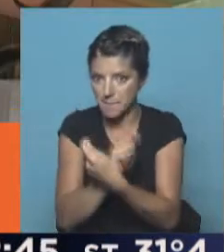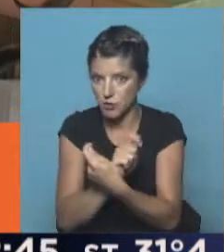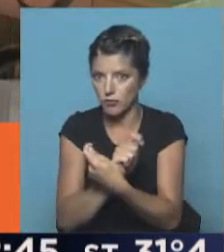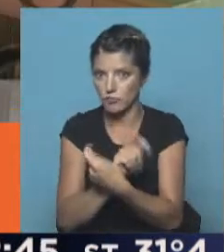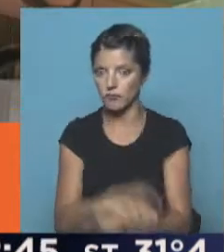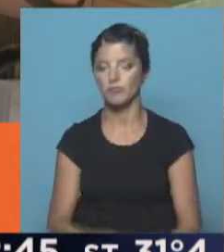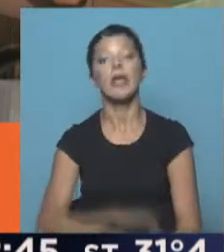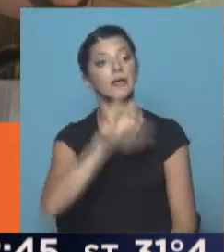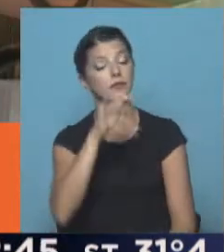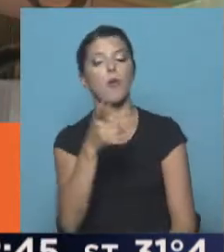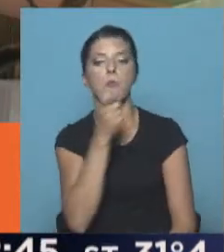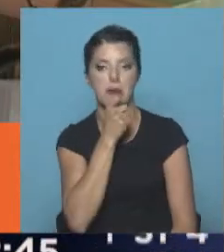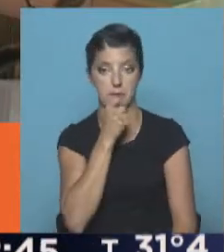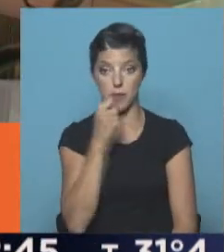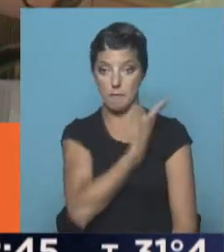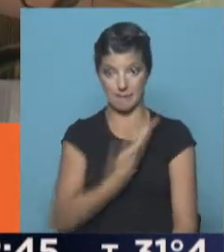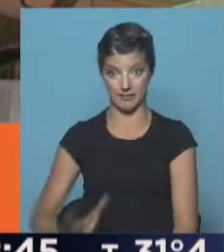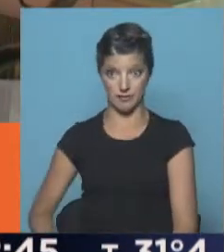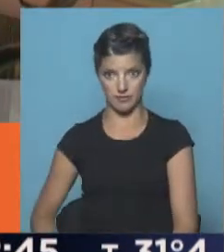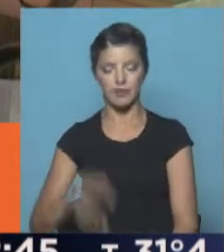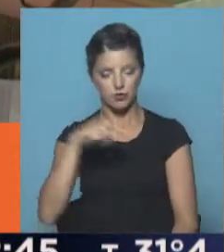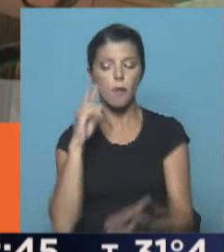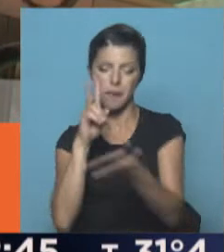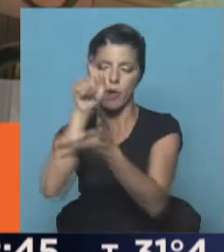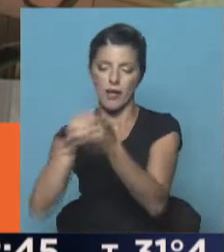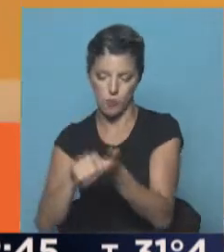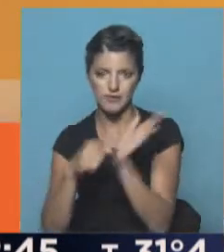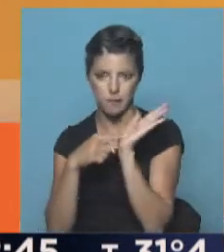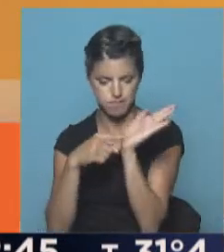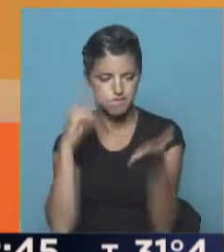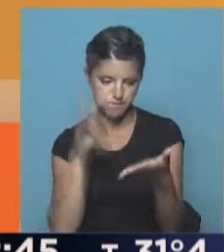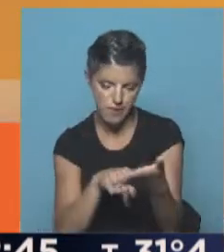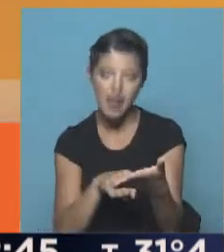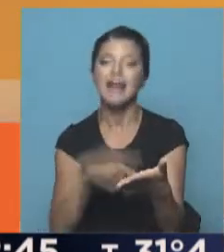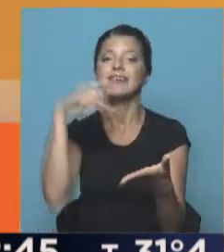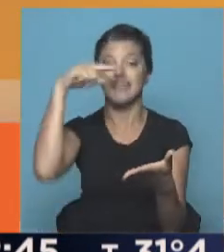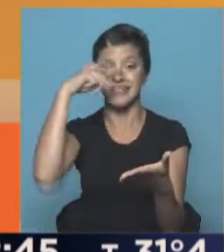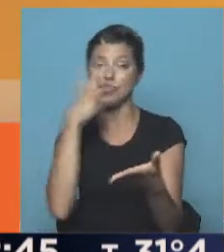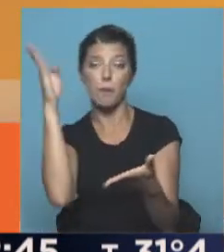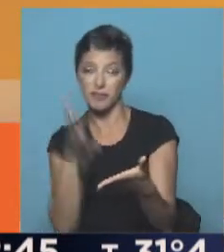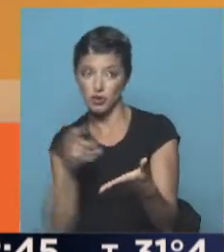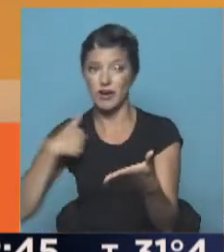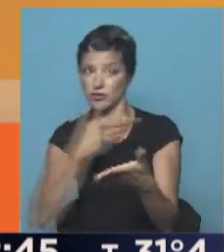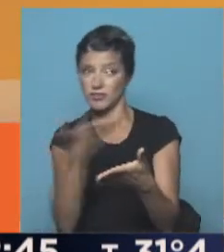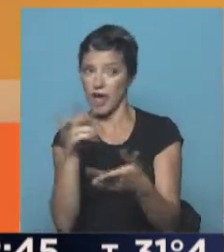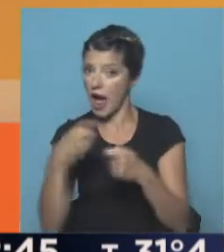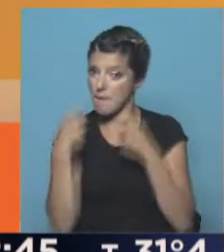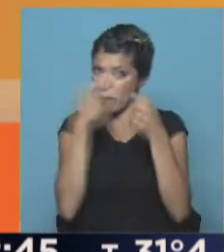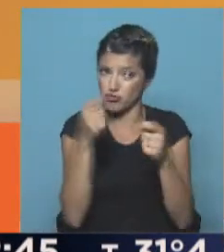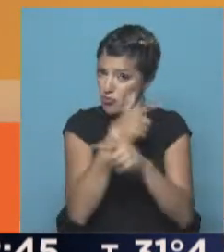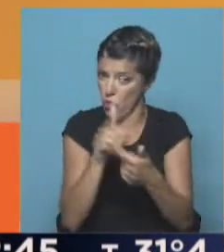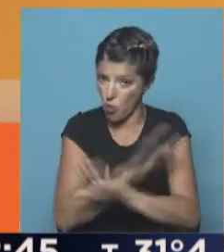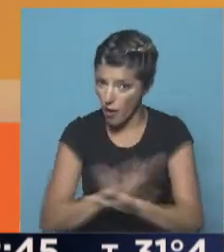de bachelet que hoy si vemos las encuestas bachelet tiene un 72 por ciento de desaprobación de más de un 20 por ciento de aprobación